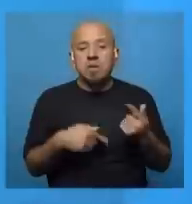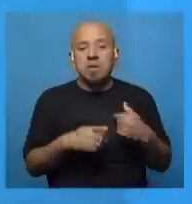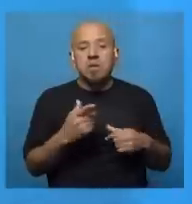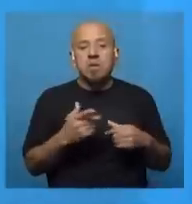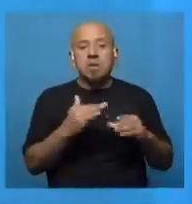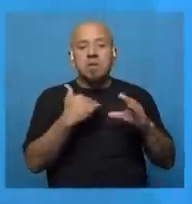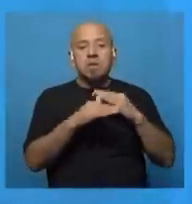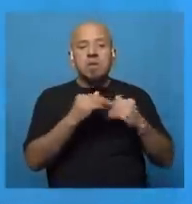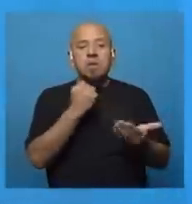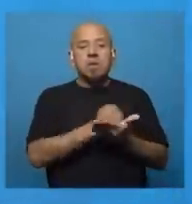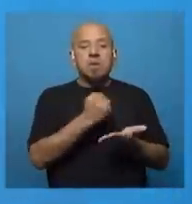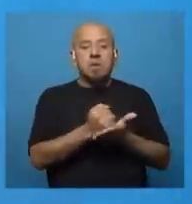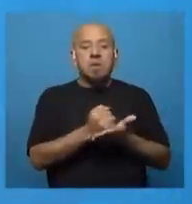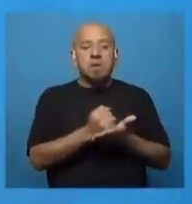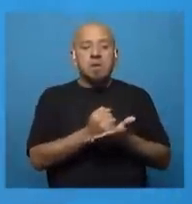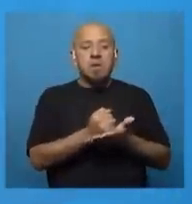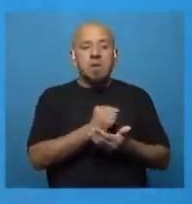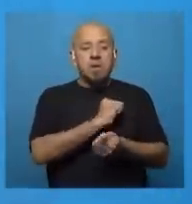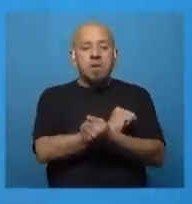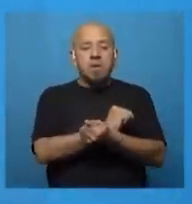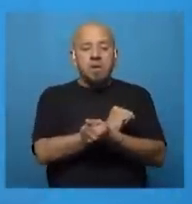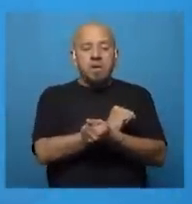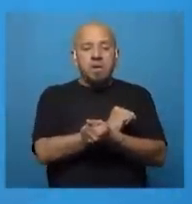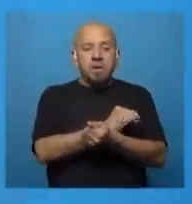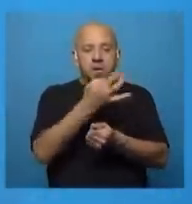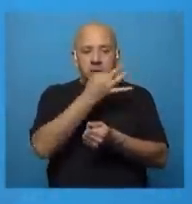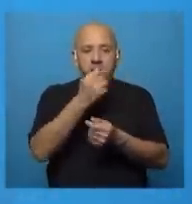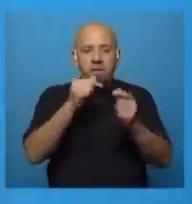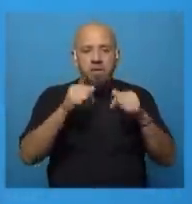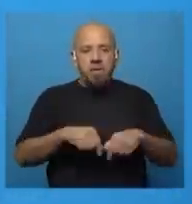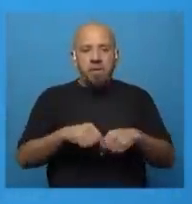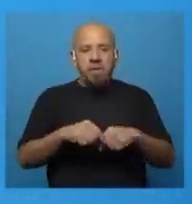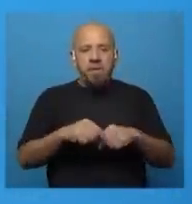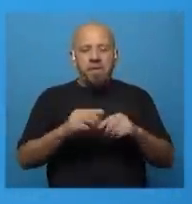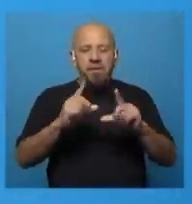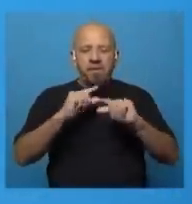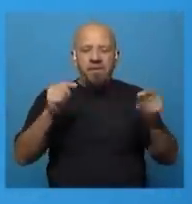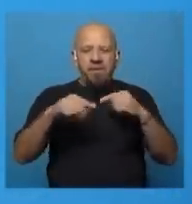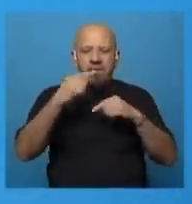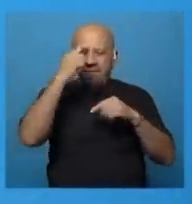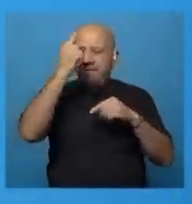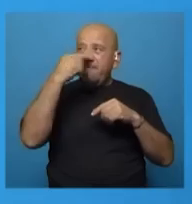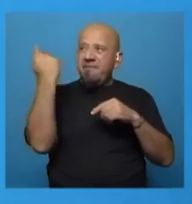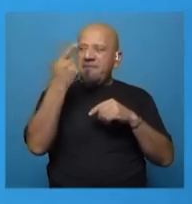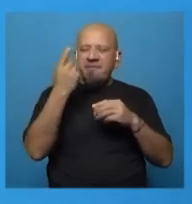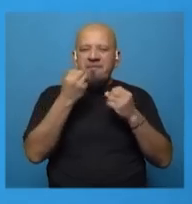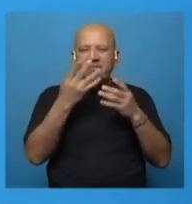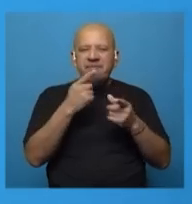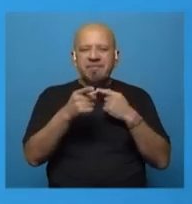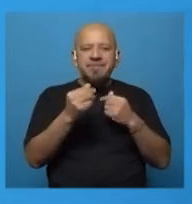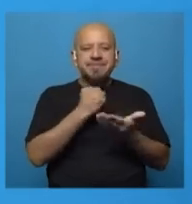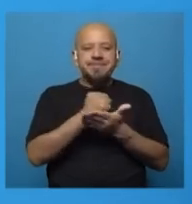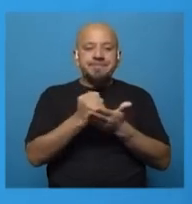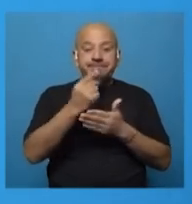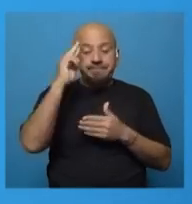le envió Expreso un pasaporte un narco preso en el exterior que hoy está prófugo de la justicia internacional porque obtuvo el